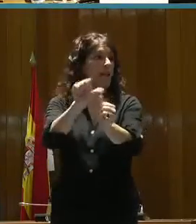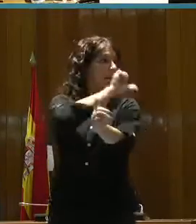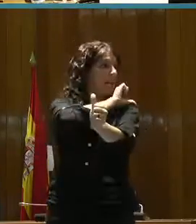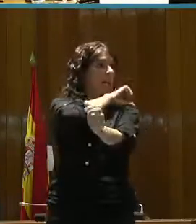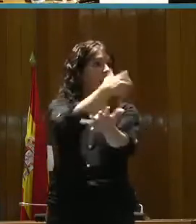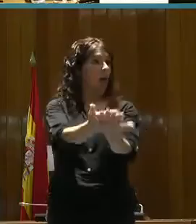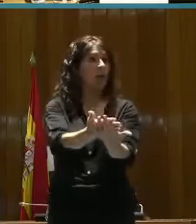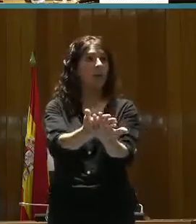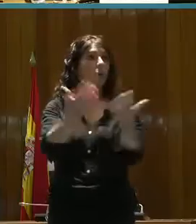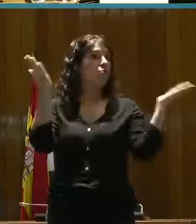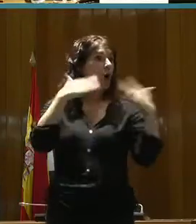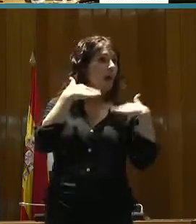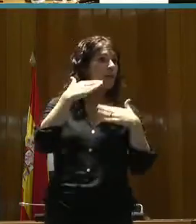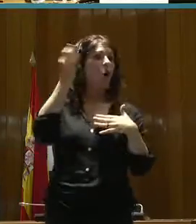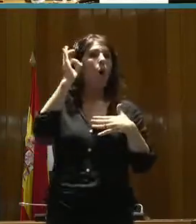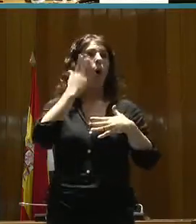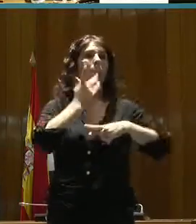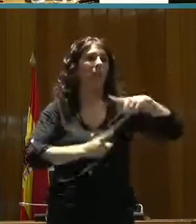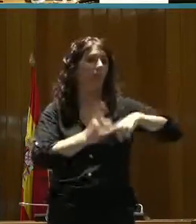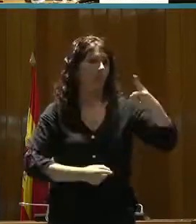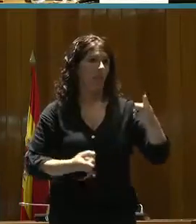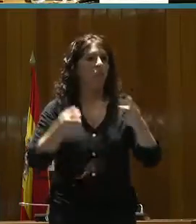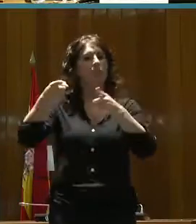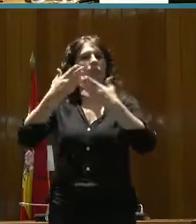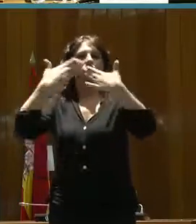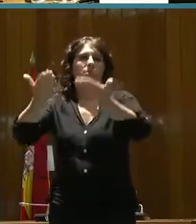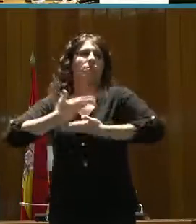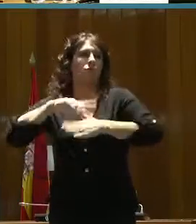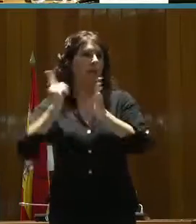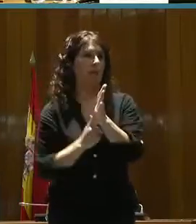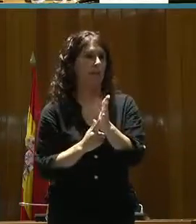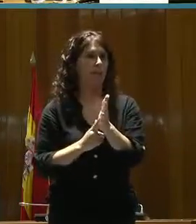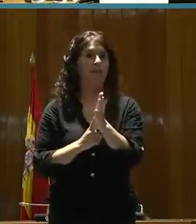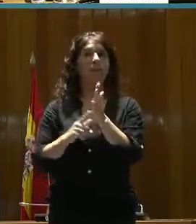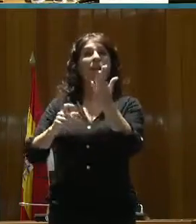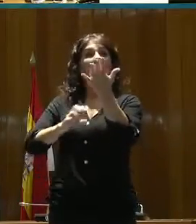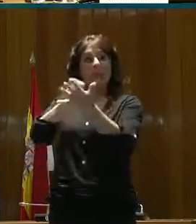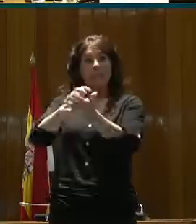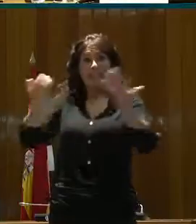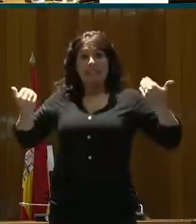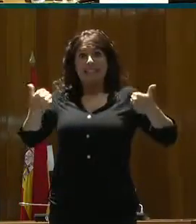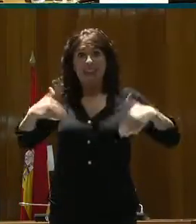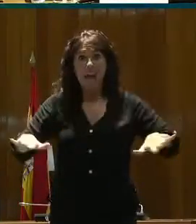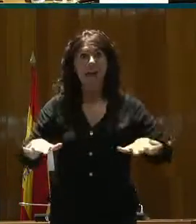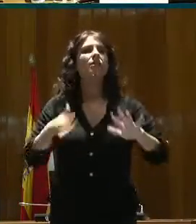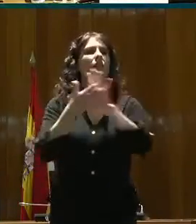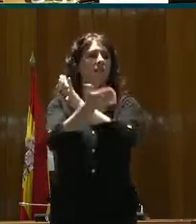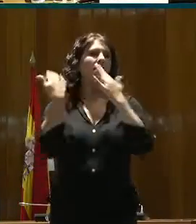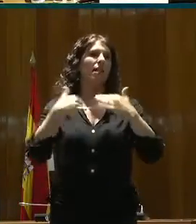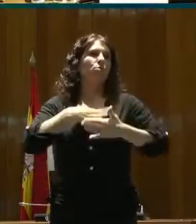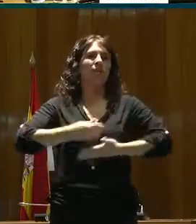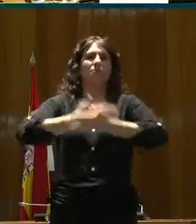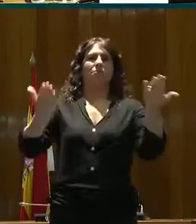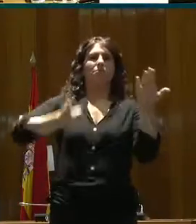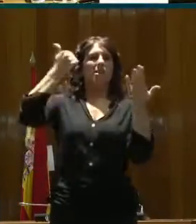de modo parcial. Y cuando tengamos esas gramáticas podemos dar respuesta a esa necesidad más general, que